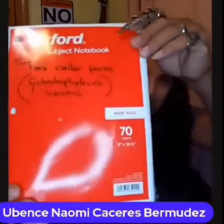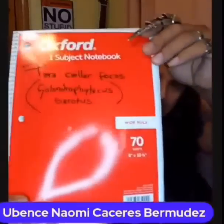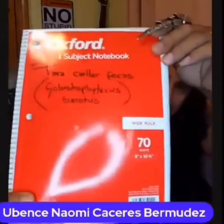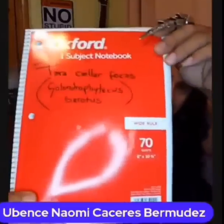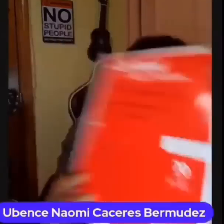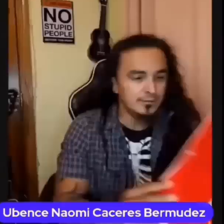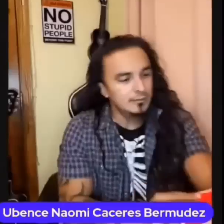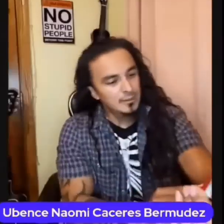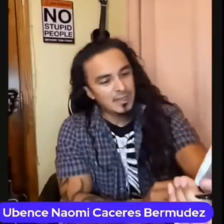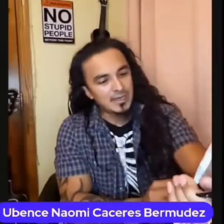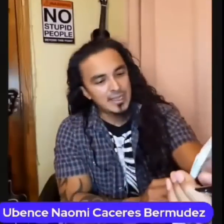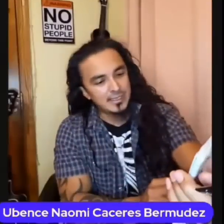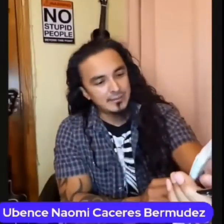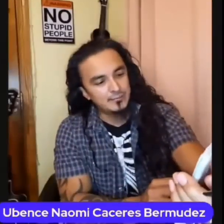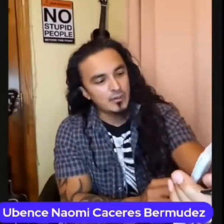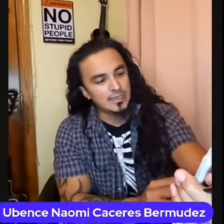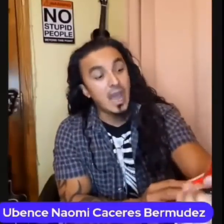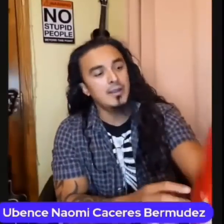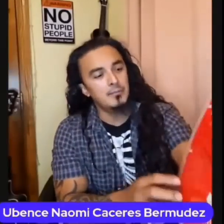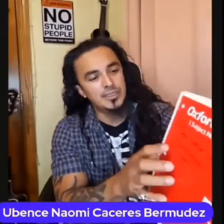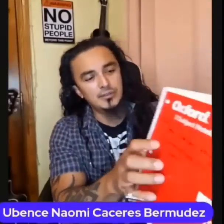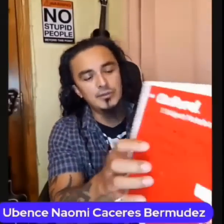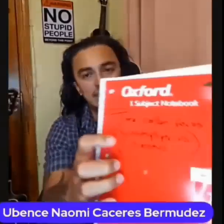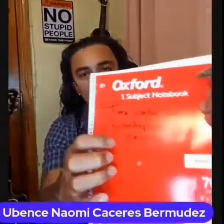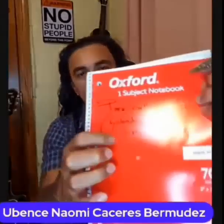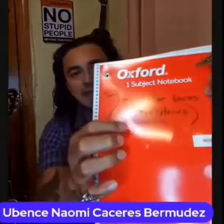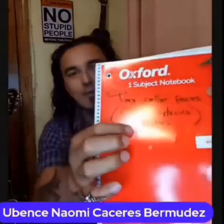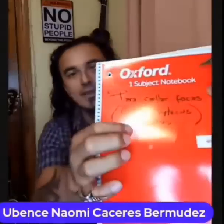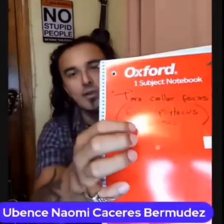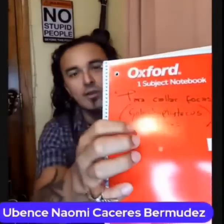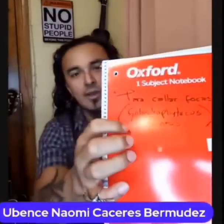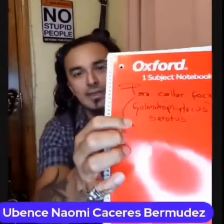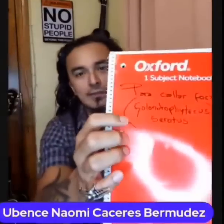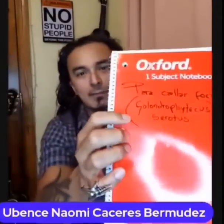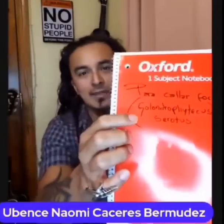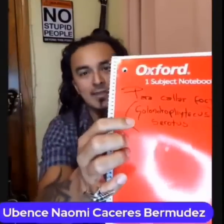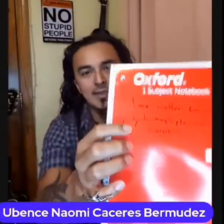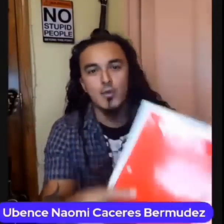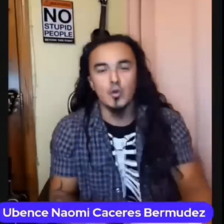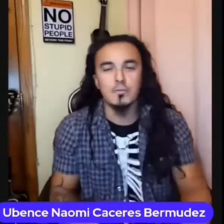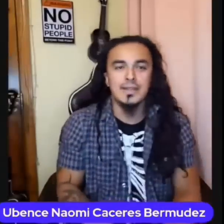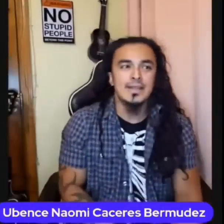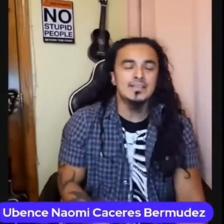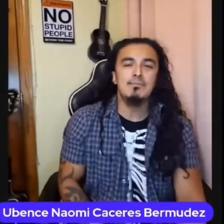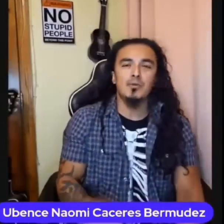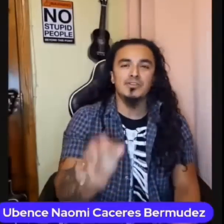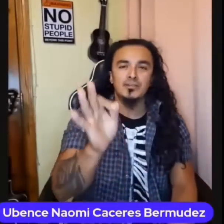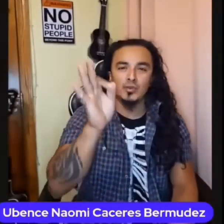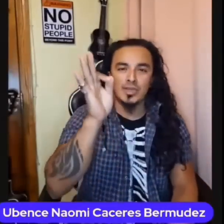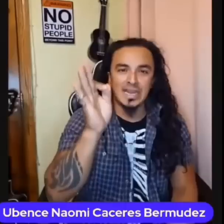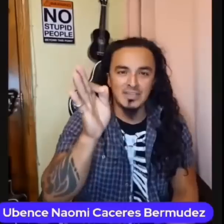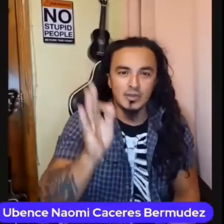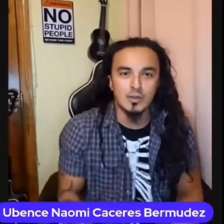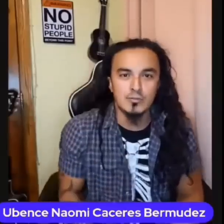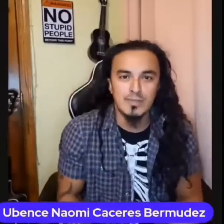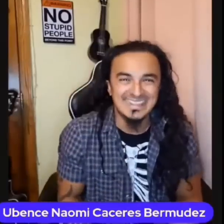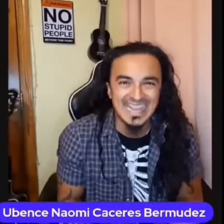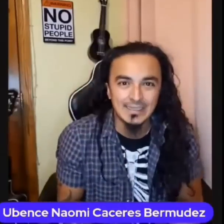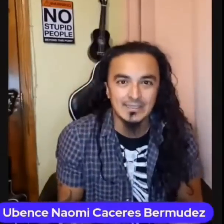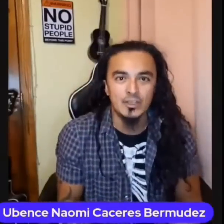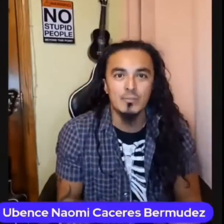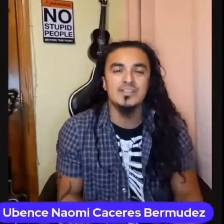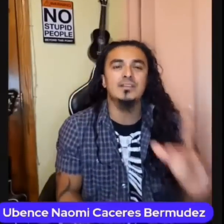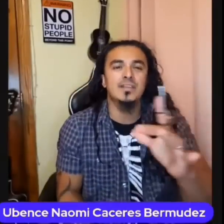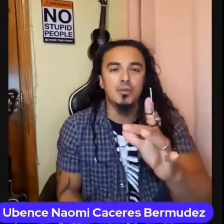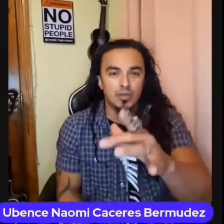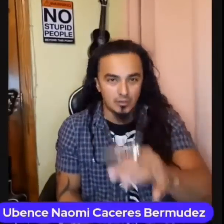mira, aquí le he puesto para callar focas. Ah, que por cierto, este nombre que tengo aquí yo, en entre paréntesis, es un nombre 100% original mío que me lo